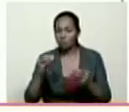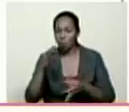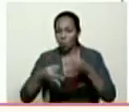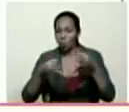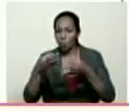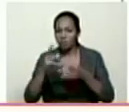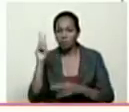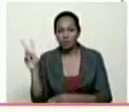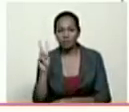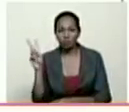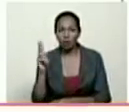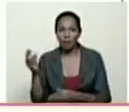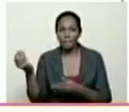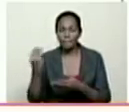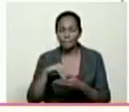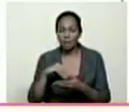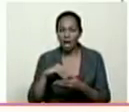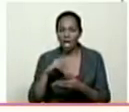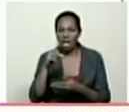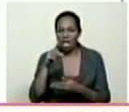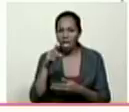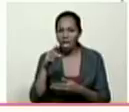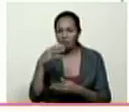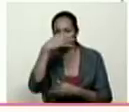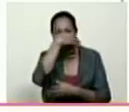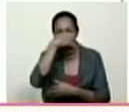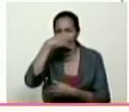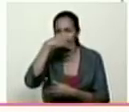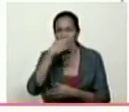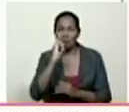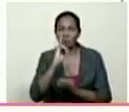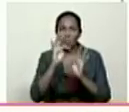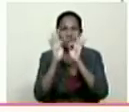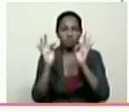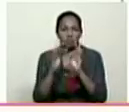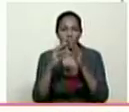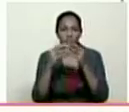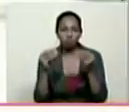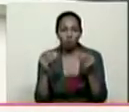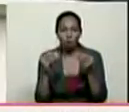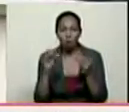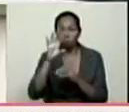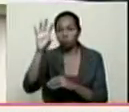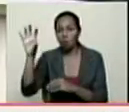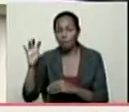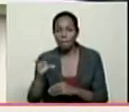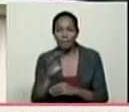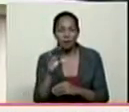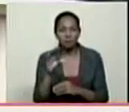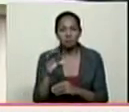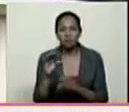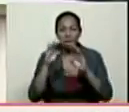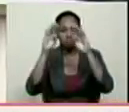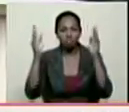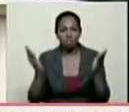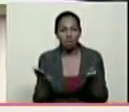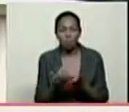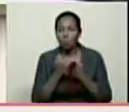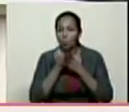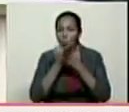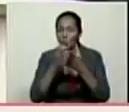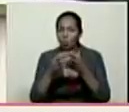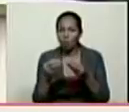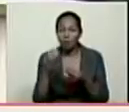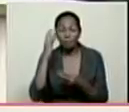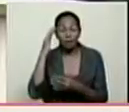venezolana. Además, los delitos de terrorismo deben ser delitos donde los países del mundo colaboren en su investigación. Imaginemos por un